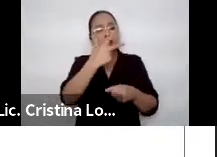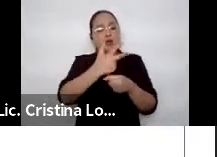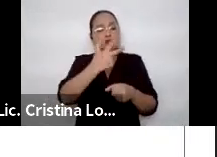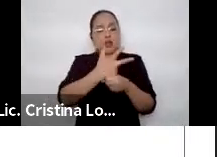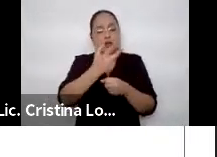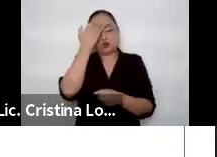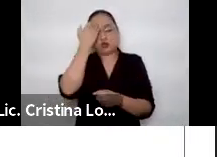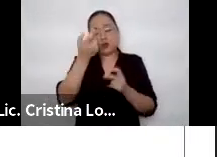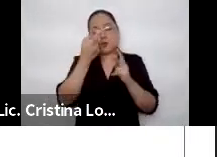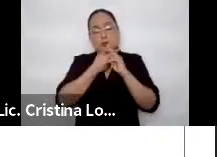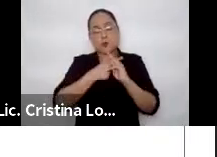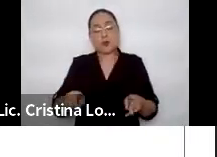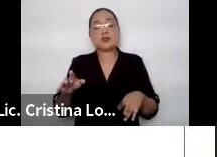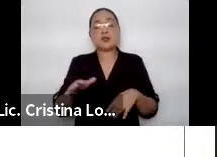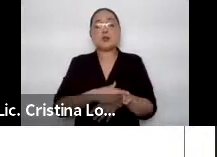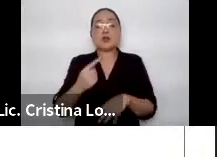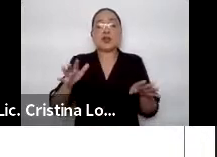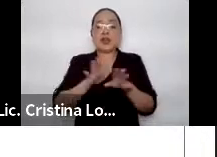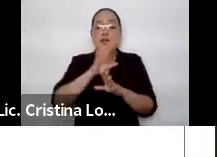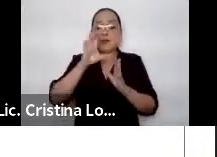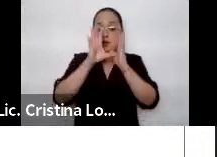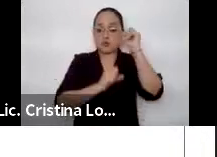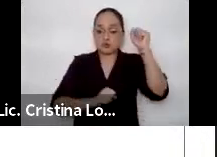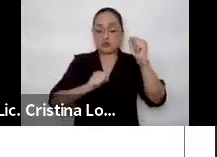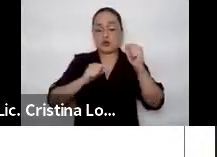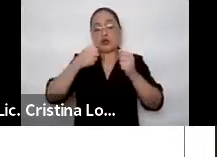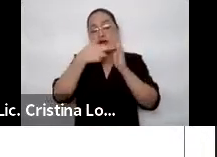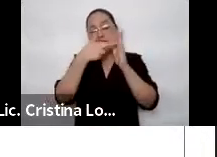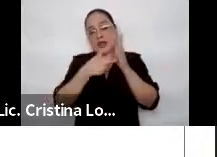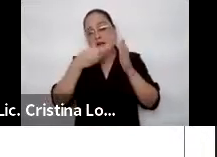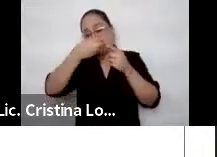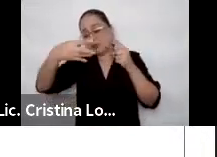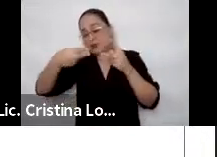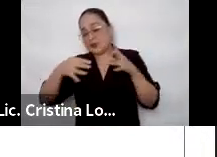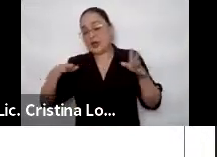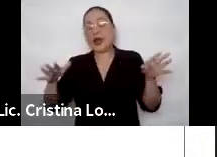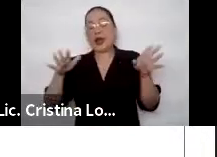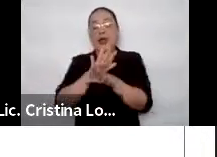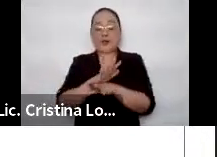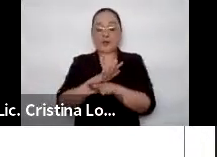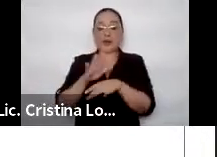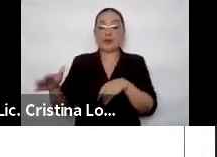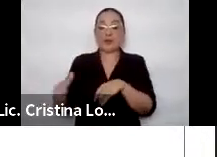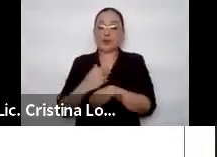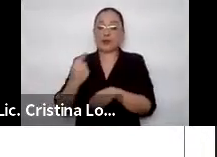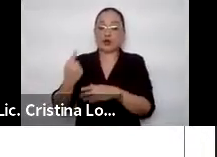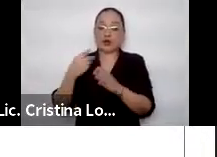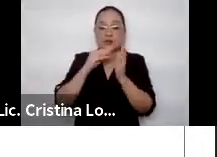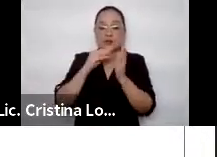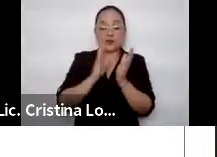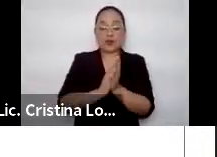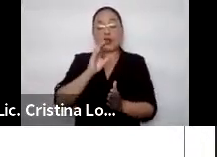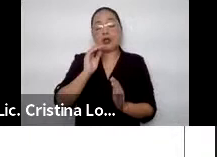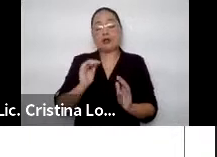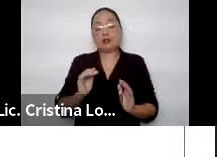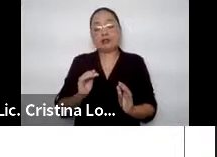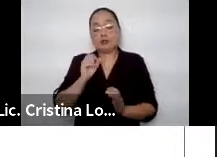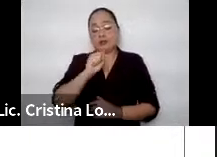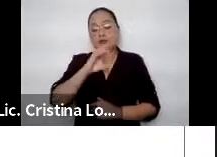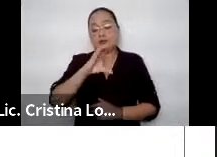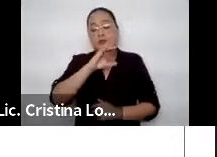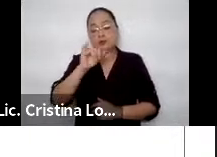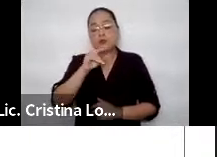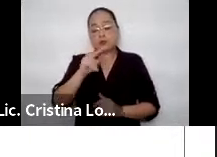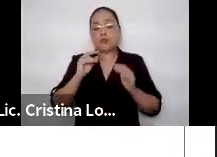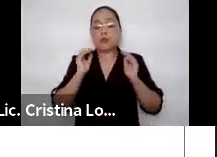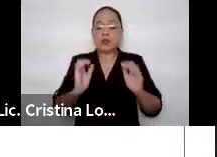reformas constitucionales y reglamentarias, en donde se estableció fundamentalmente que nuestra Suprema Corte debía ser